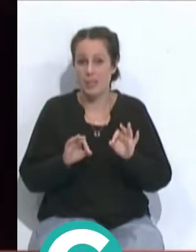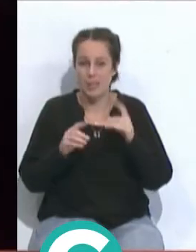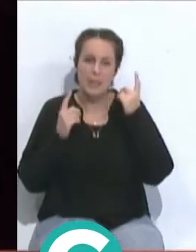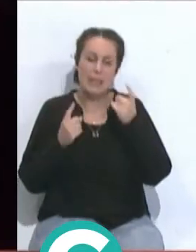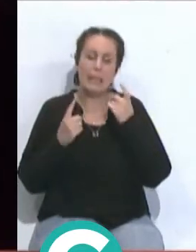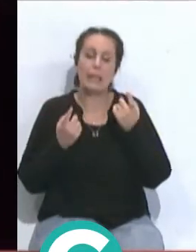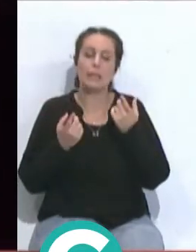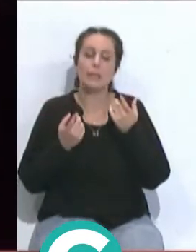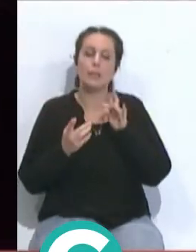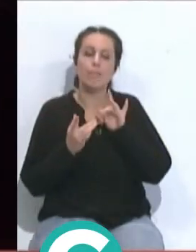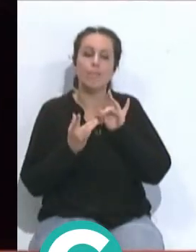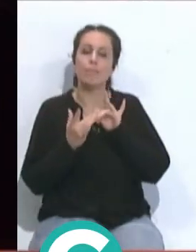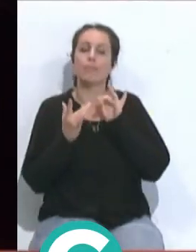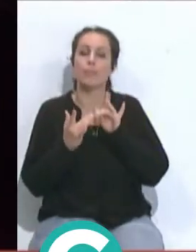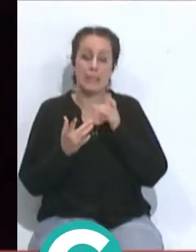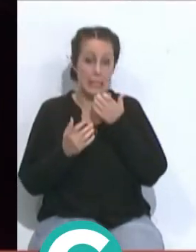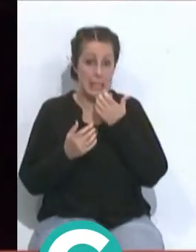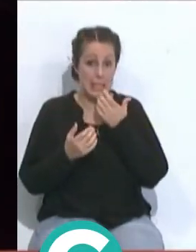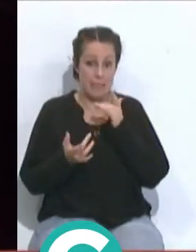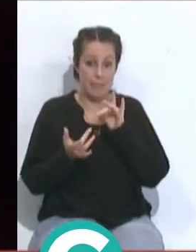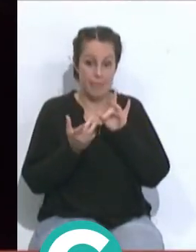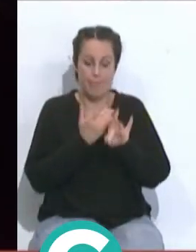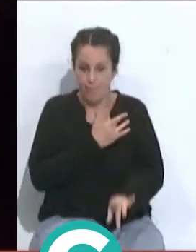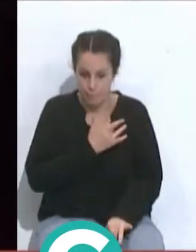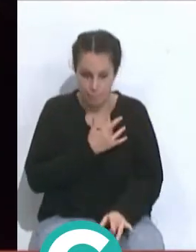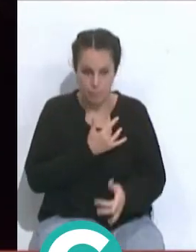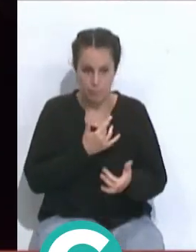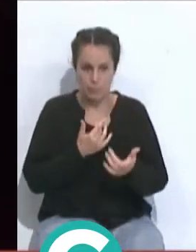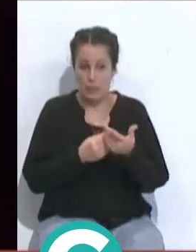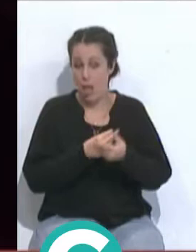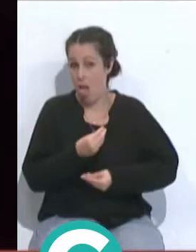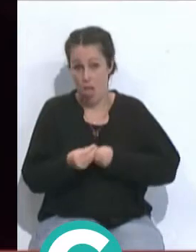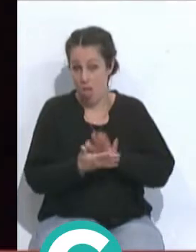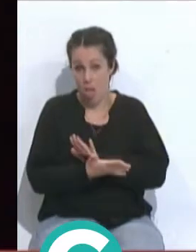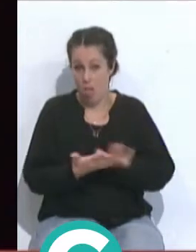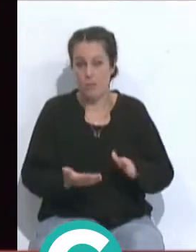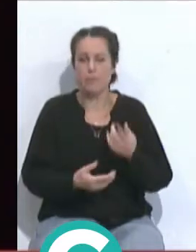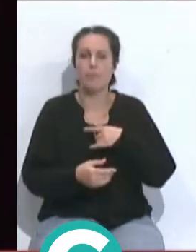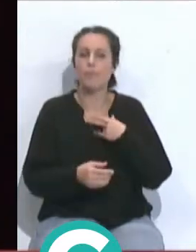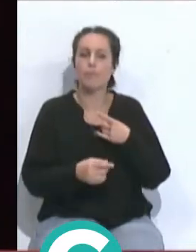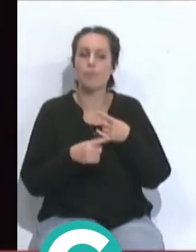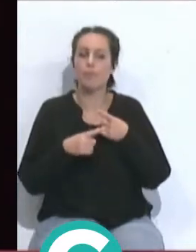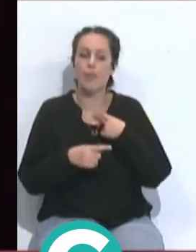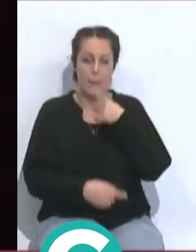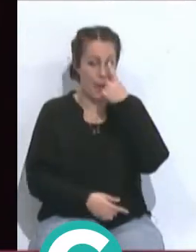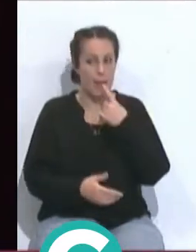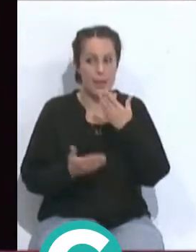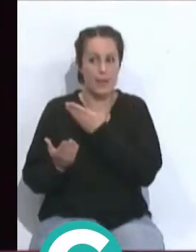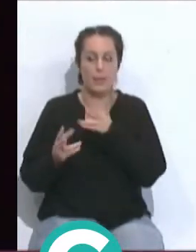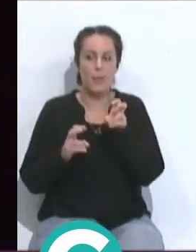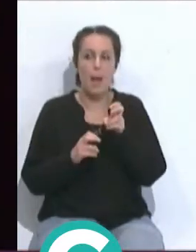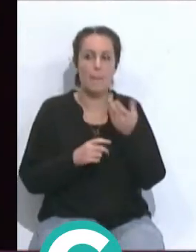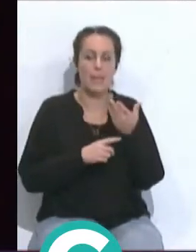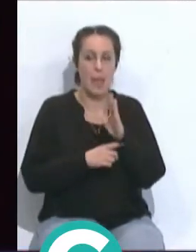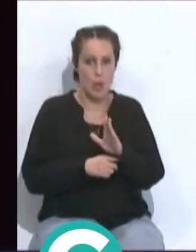Intentar conectar con ellos, porque si no conectas con ellos no hay nada que hacer. No hemos comentado que estamos compartiendo imágenes de lo que fue la